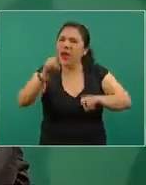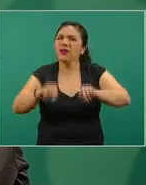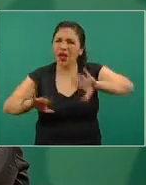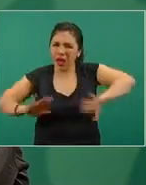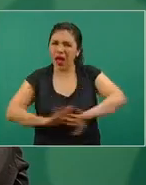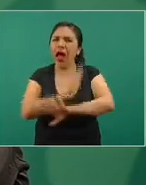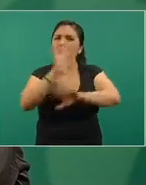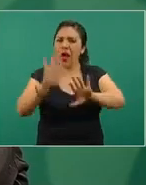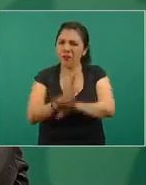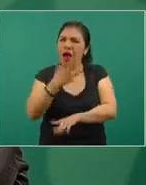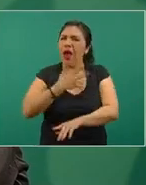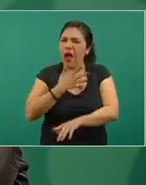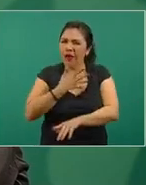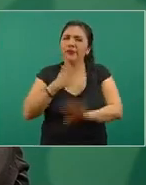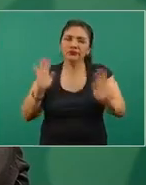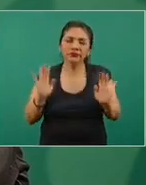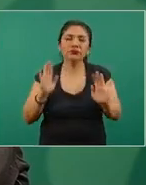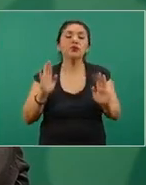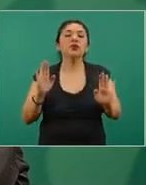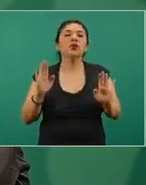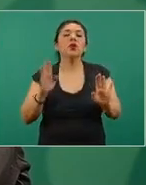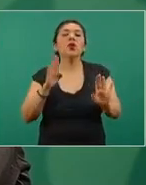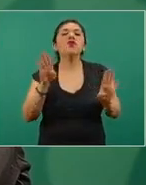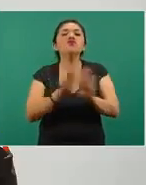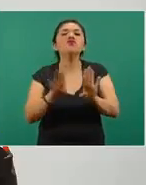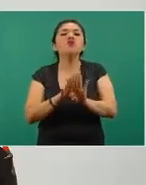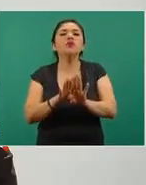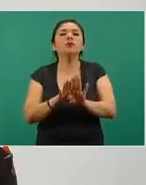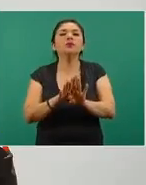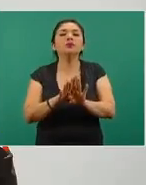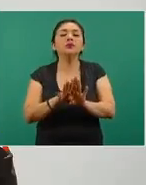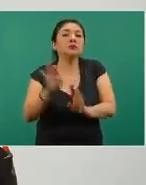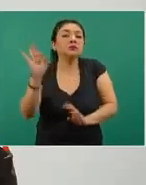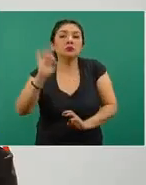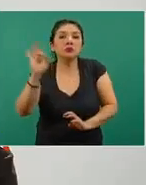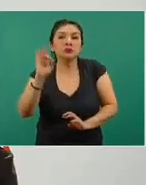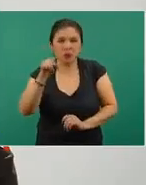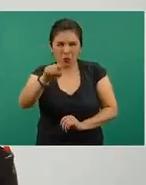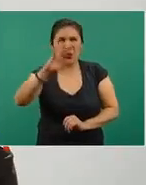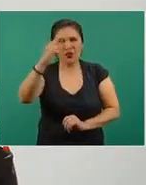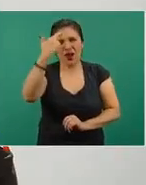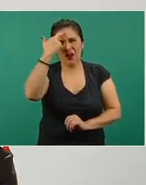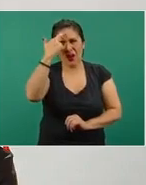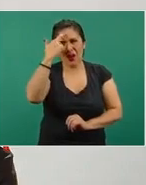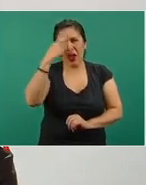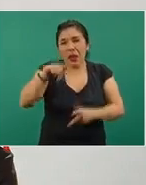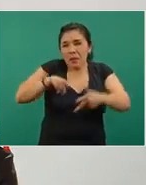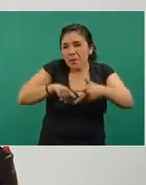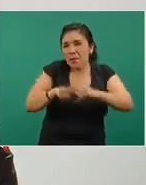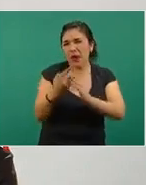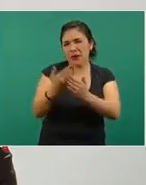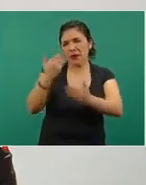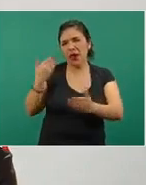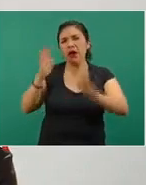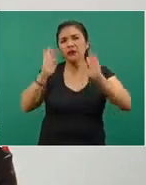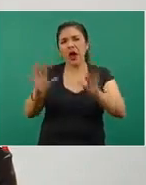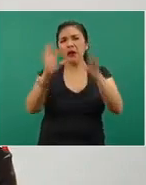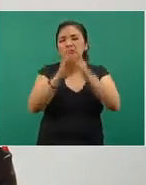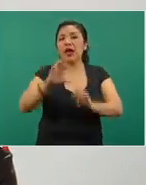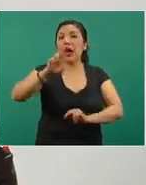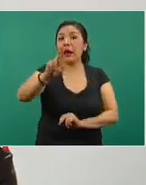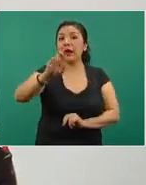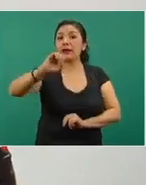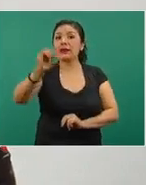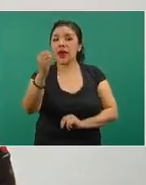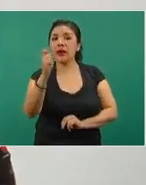cantidad tiene una variación también respectivamente, si recuerdan, desde un inicio se mencionó un R0